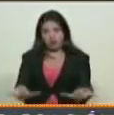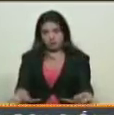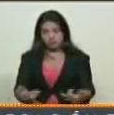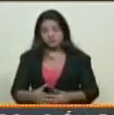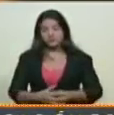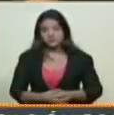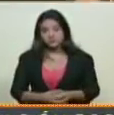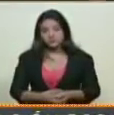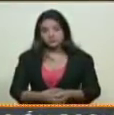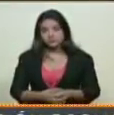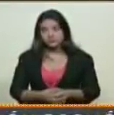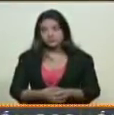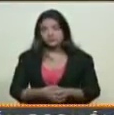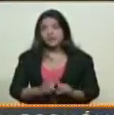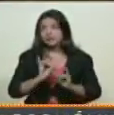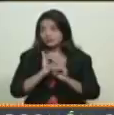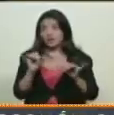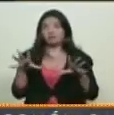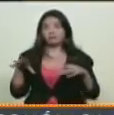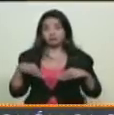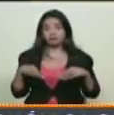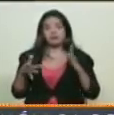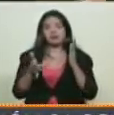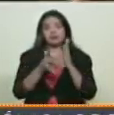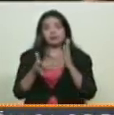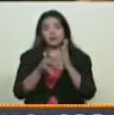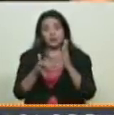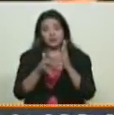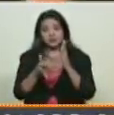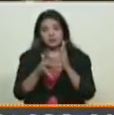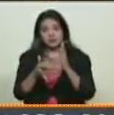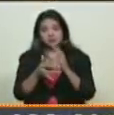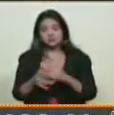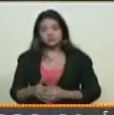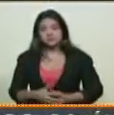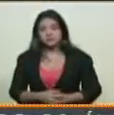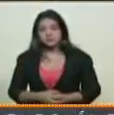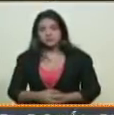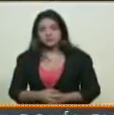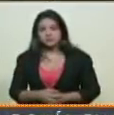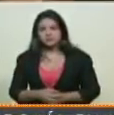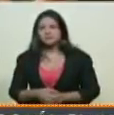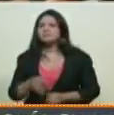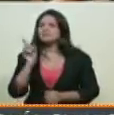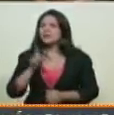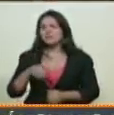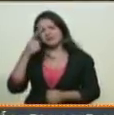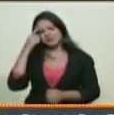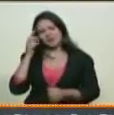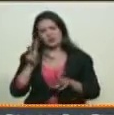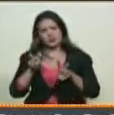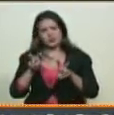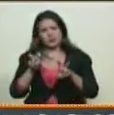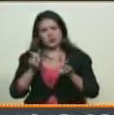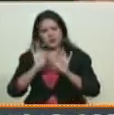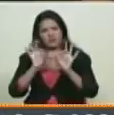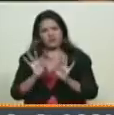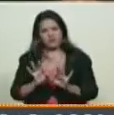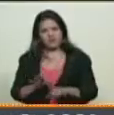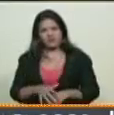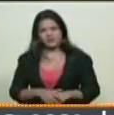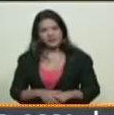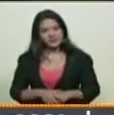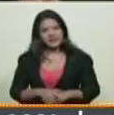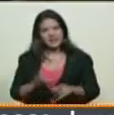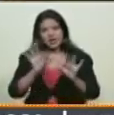si hemos asimilado esas tecnologías incluso los modelos vintage como dicen por ahí la